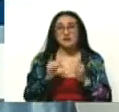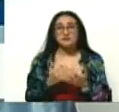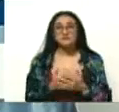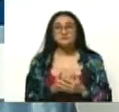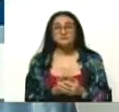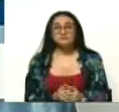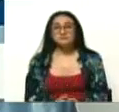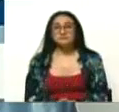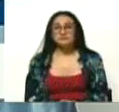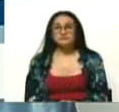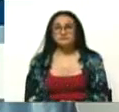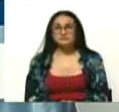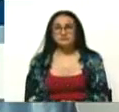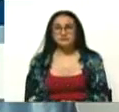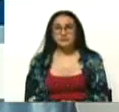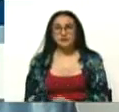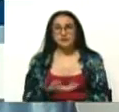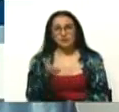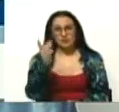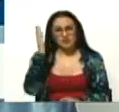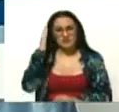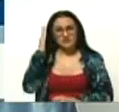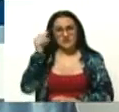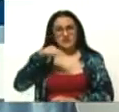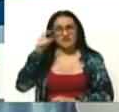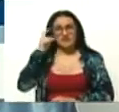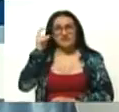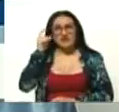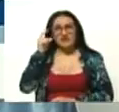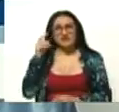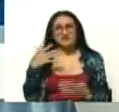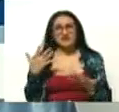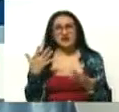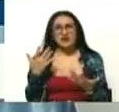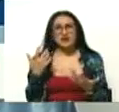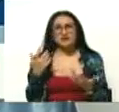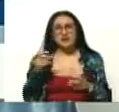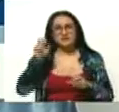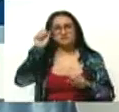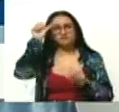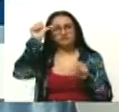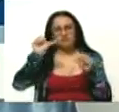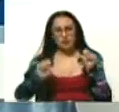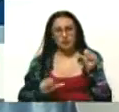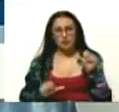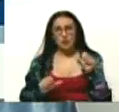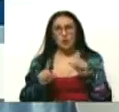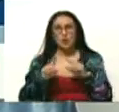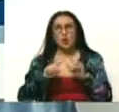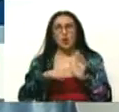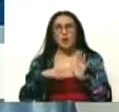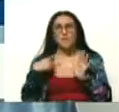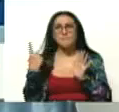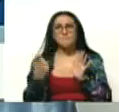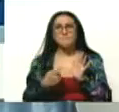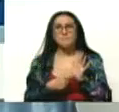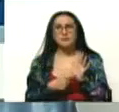sentido, ustedes saben que esta fecha sirve para rendir un balance global,